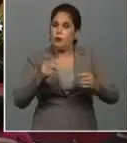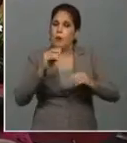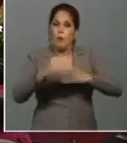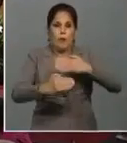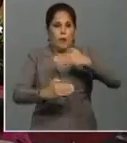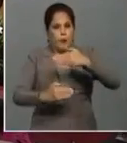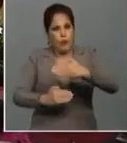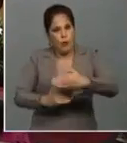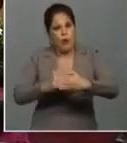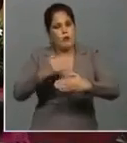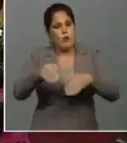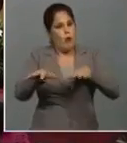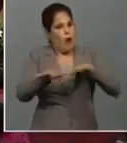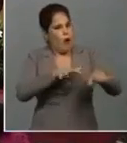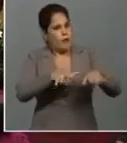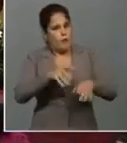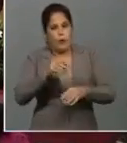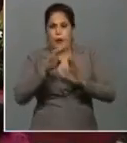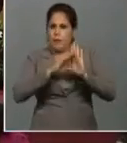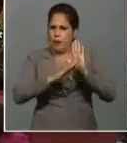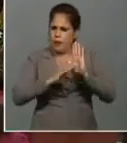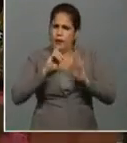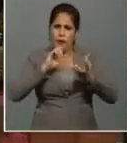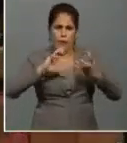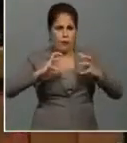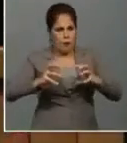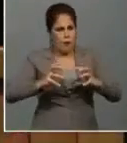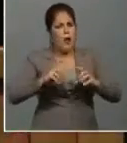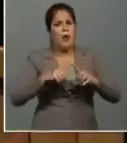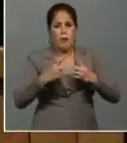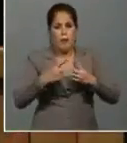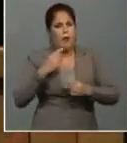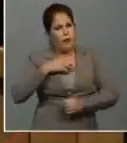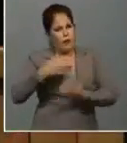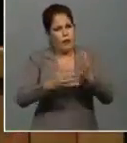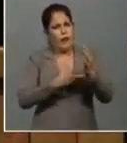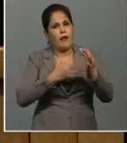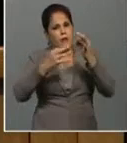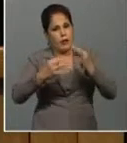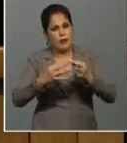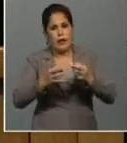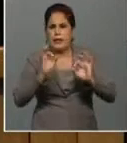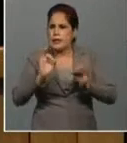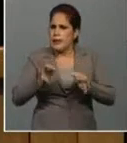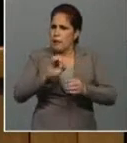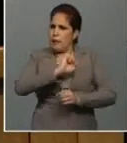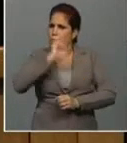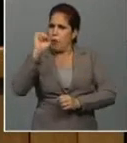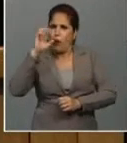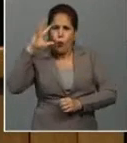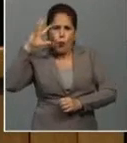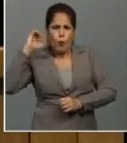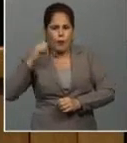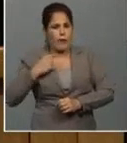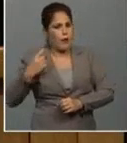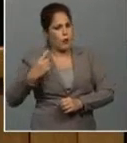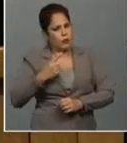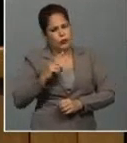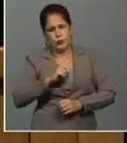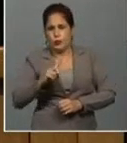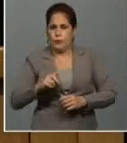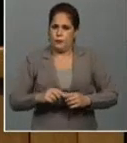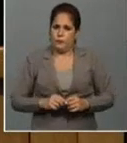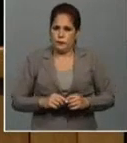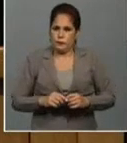procesos con acciones y medidas complejas pero lo cierto es que no siempre se ha logrado comprensión y